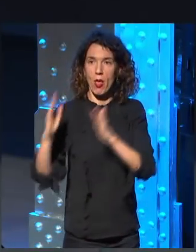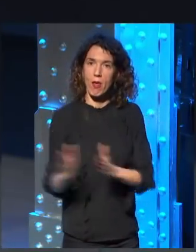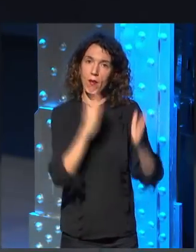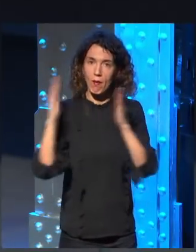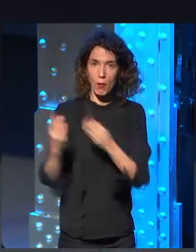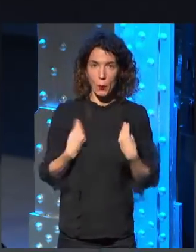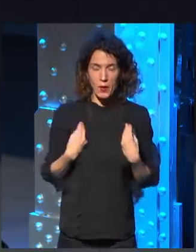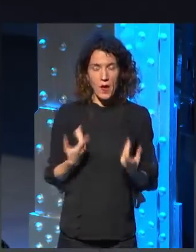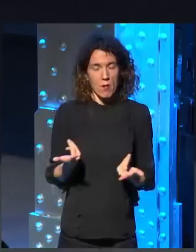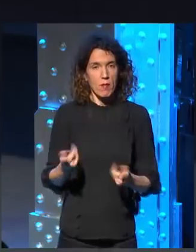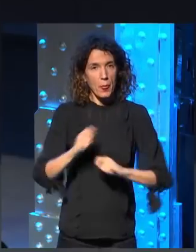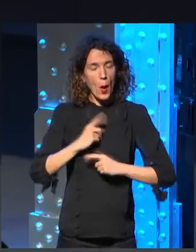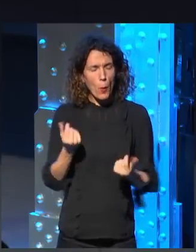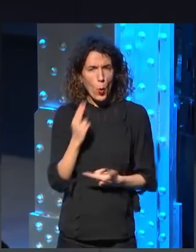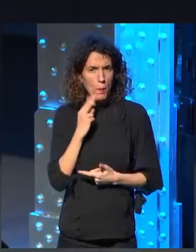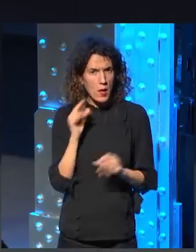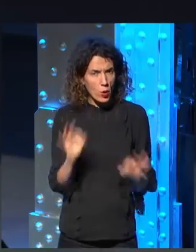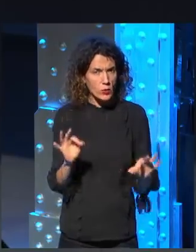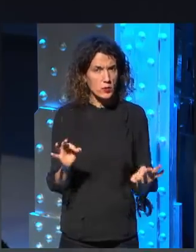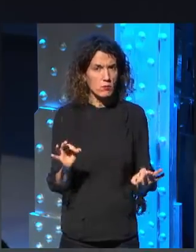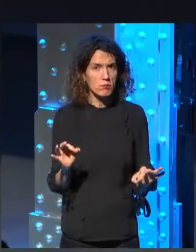que me da un poco de miedo.